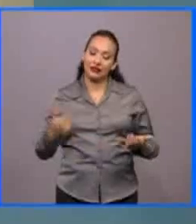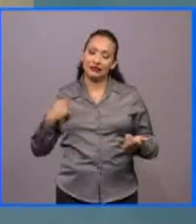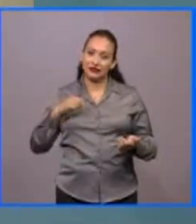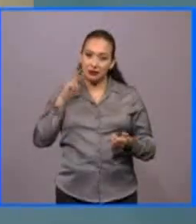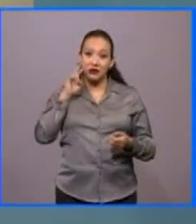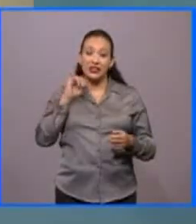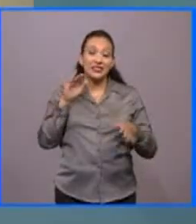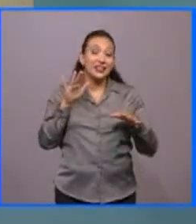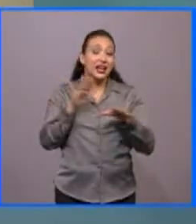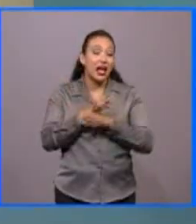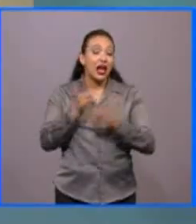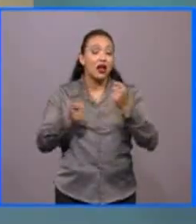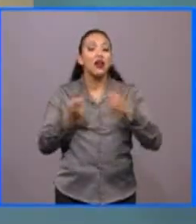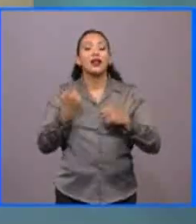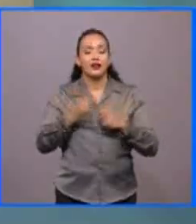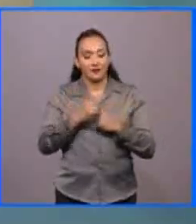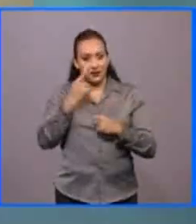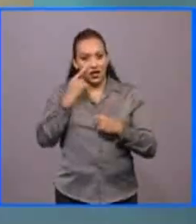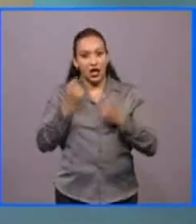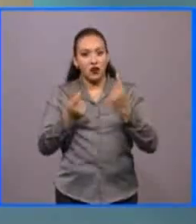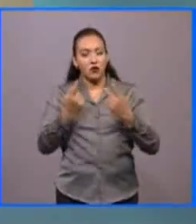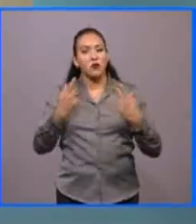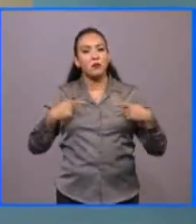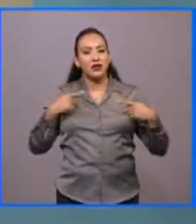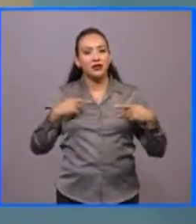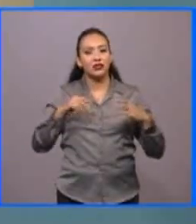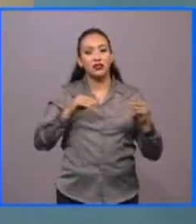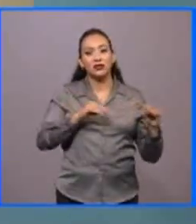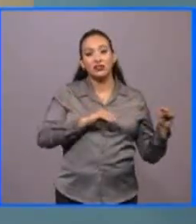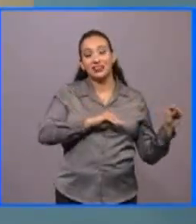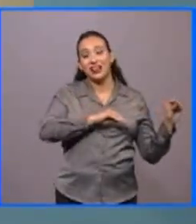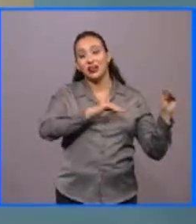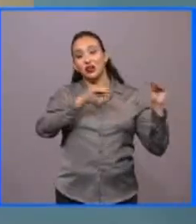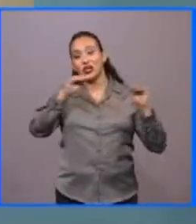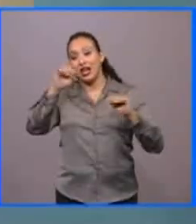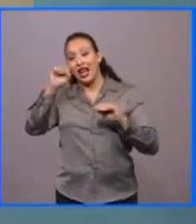un cambio es que los están llevando directamente hasta el sureste del país.